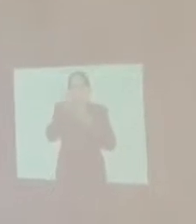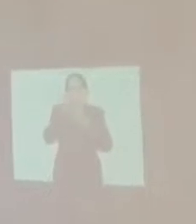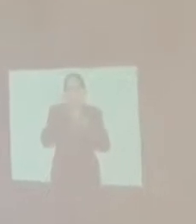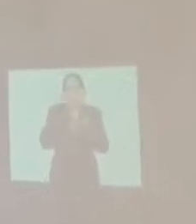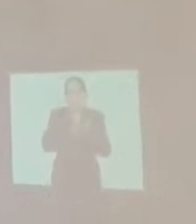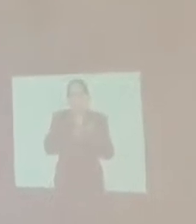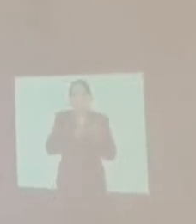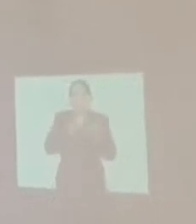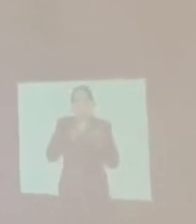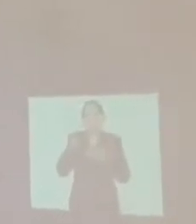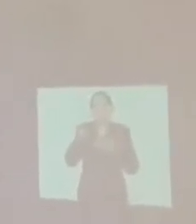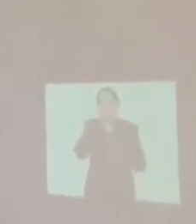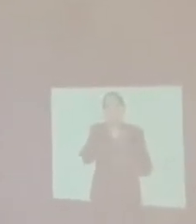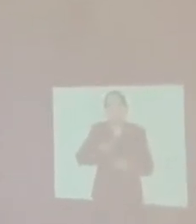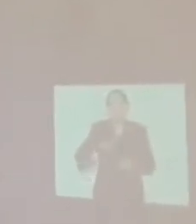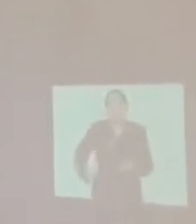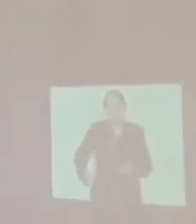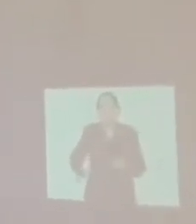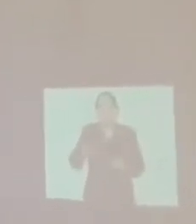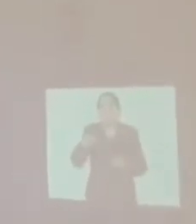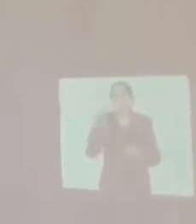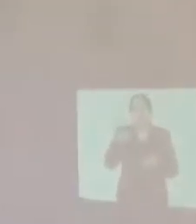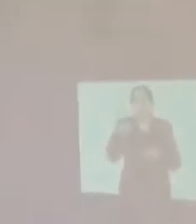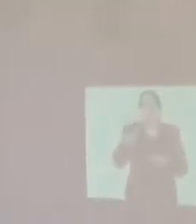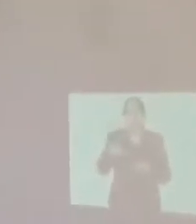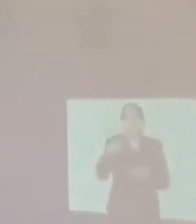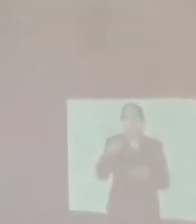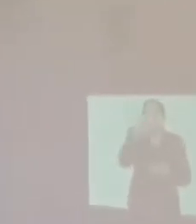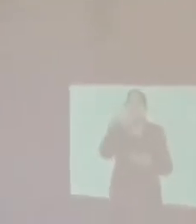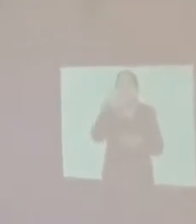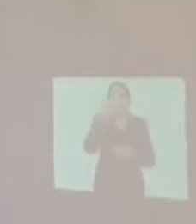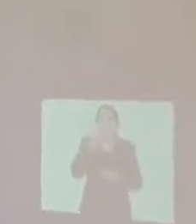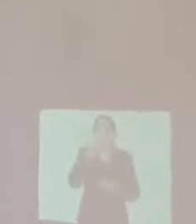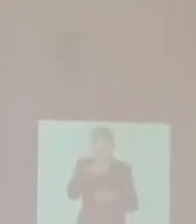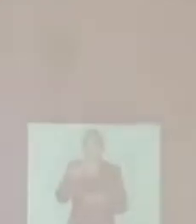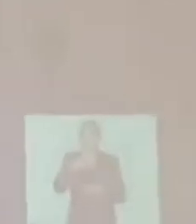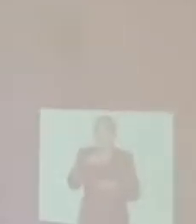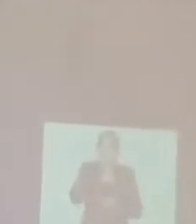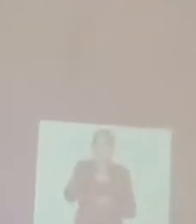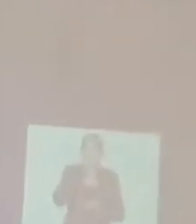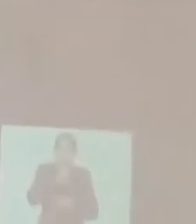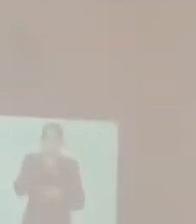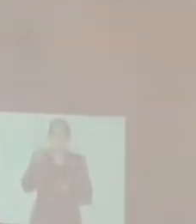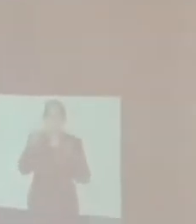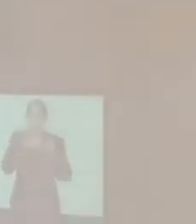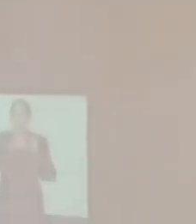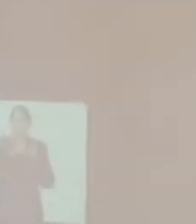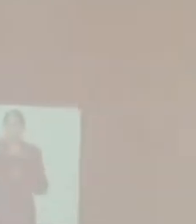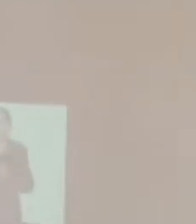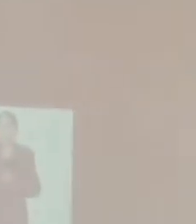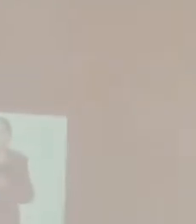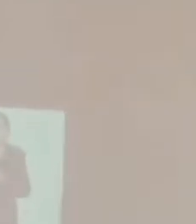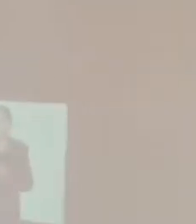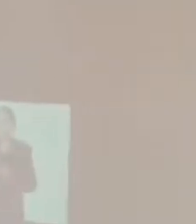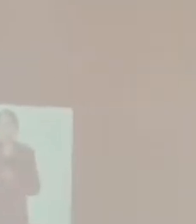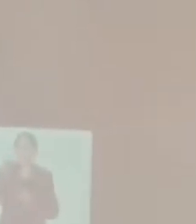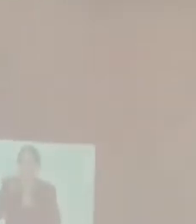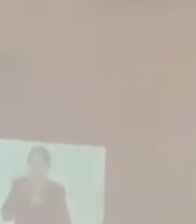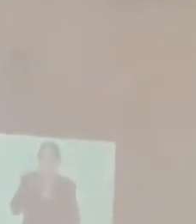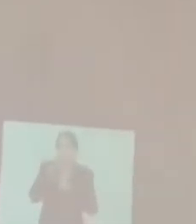el presidente de la República con el nombre La Escuela es Nuestra. 2022 es el cuarto año